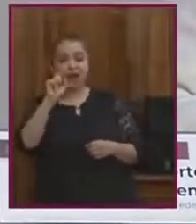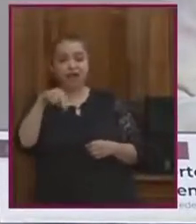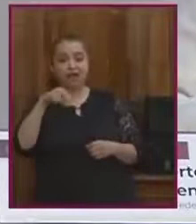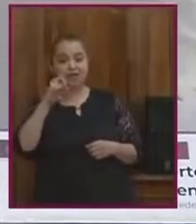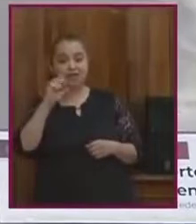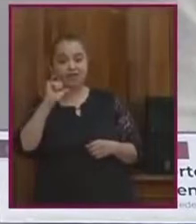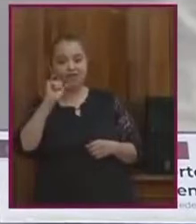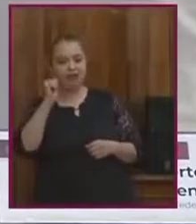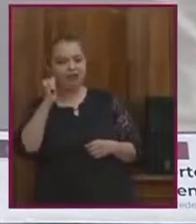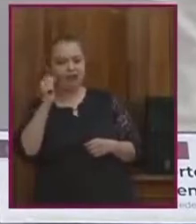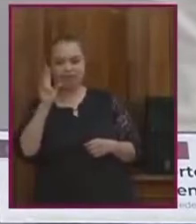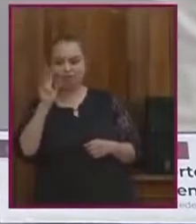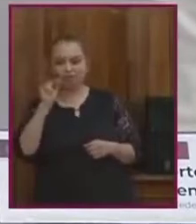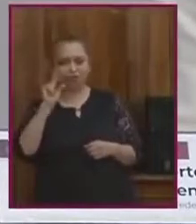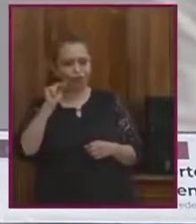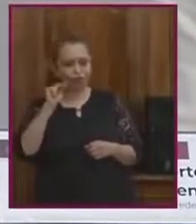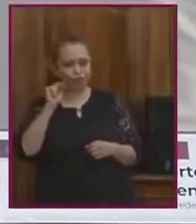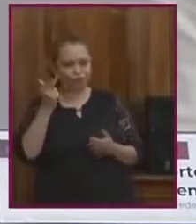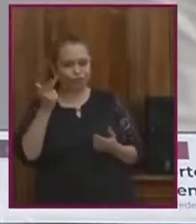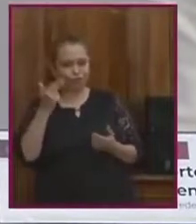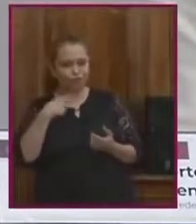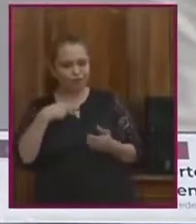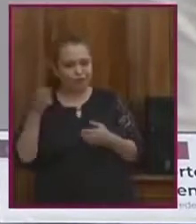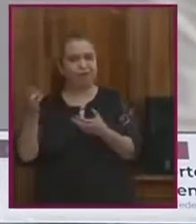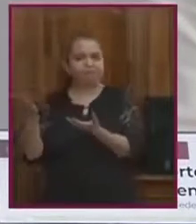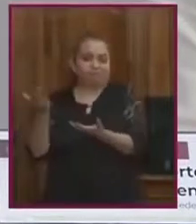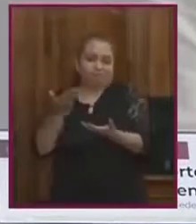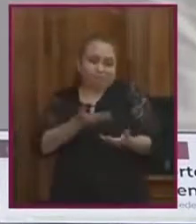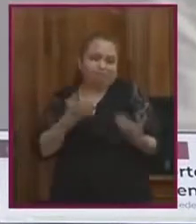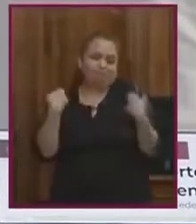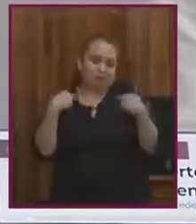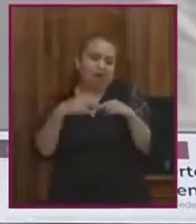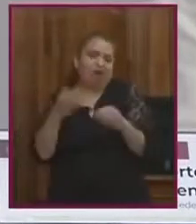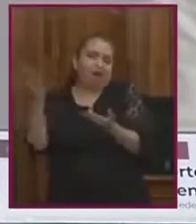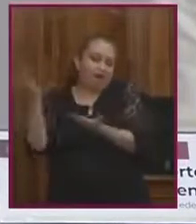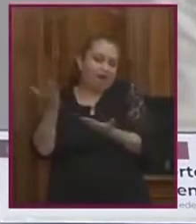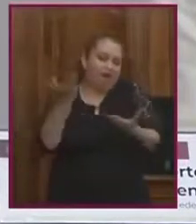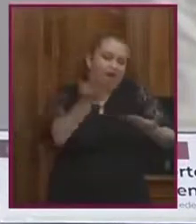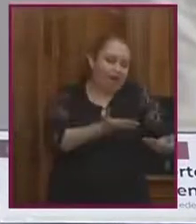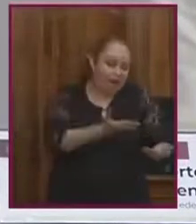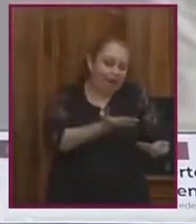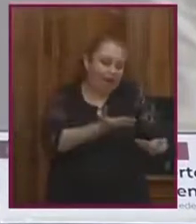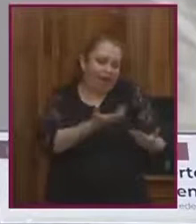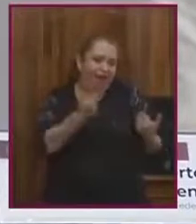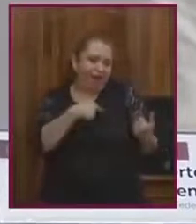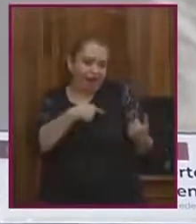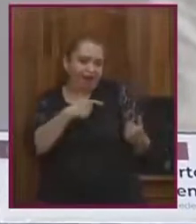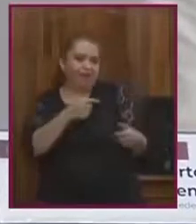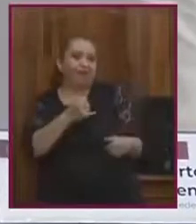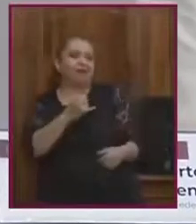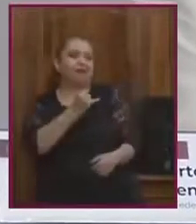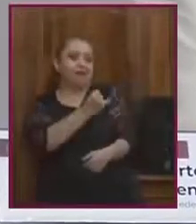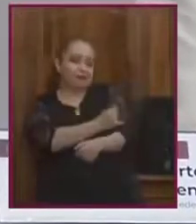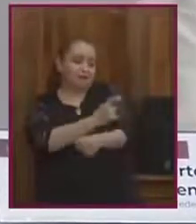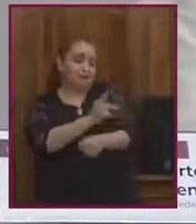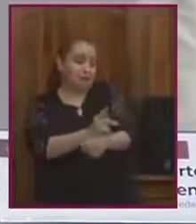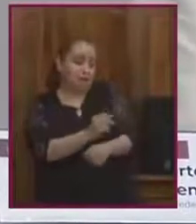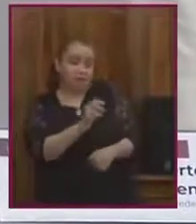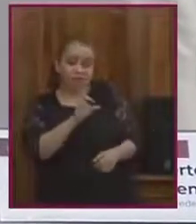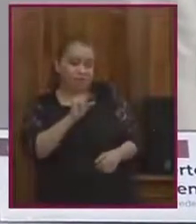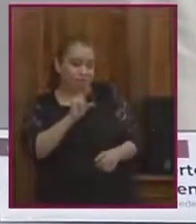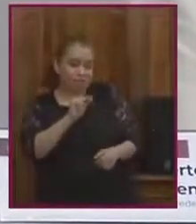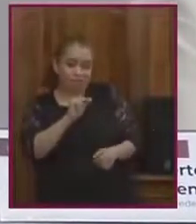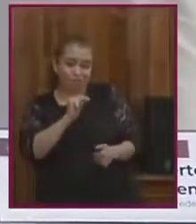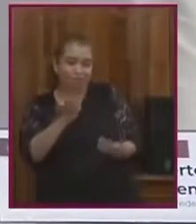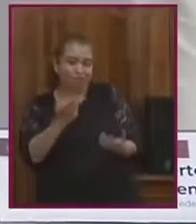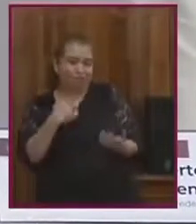hablan de Finlandia, pues traigan un maestro de Finlandia a dar clases en San Miguel Teotongo o en Cuautepec, Barrio Alto, y yo les mando de